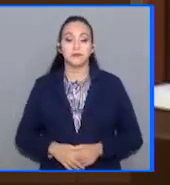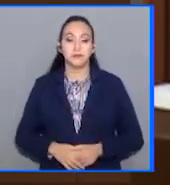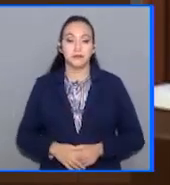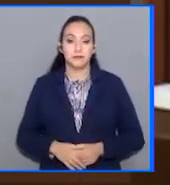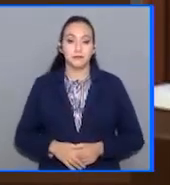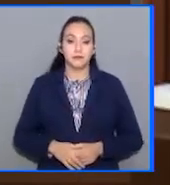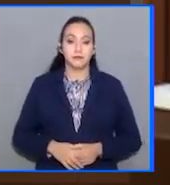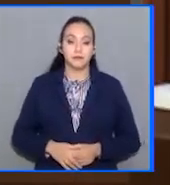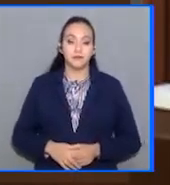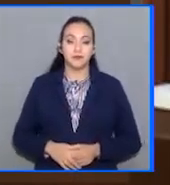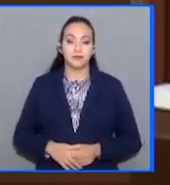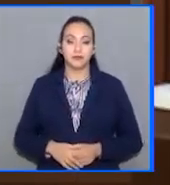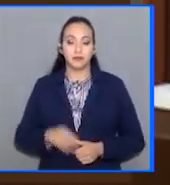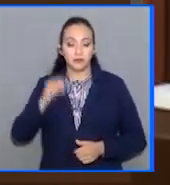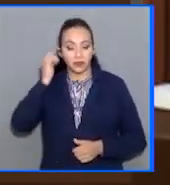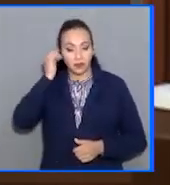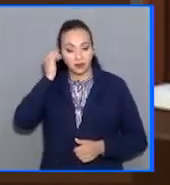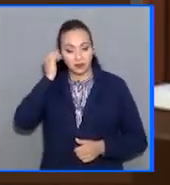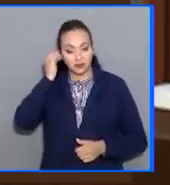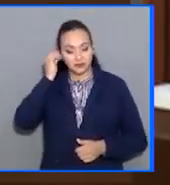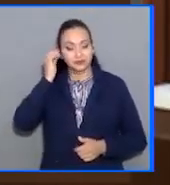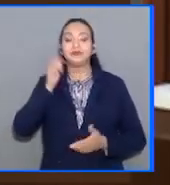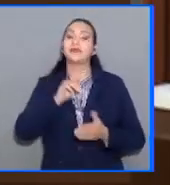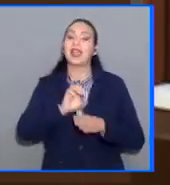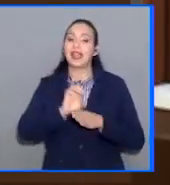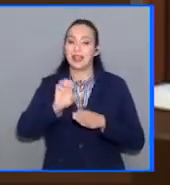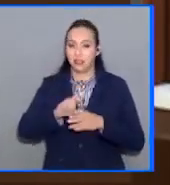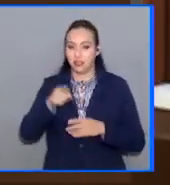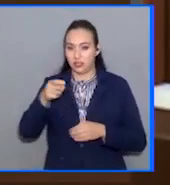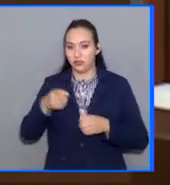En consecuencia, en el juicio de la ciudadanía